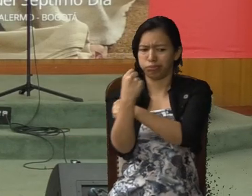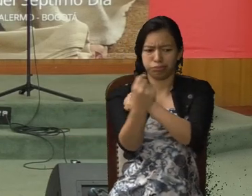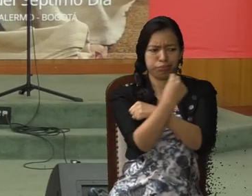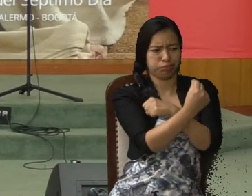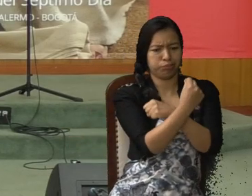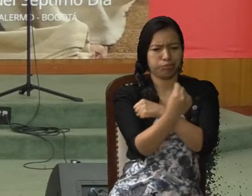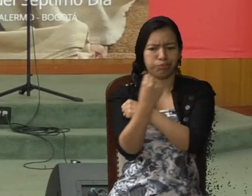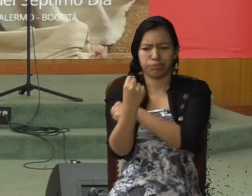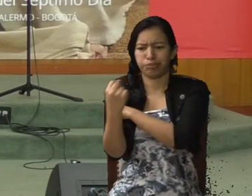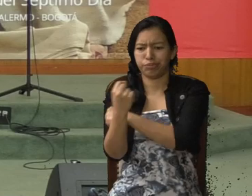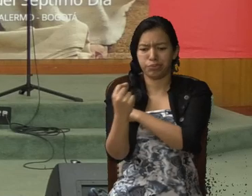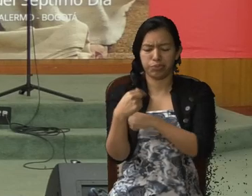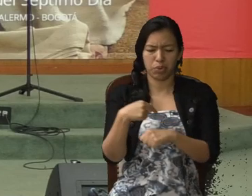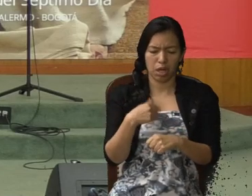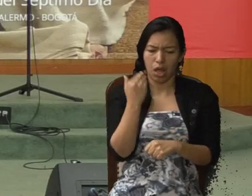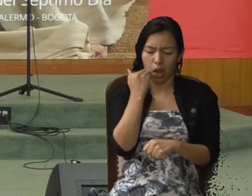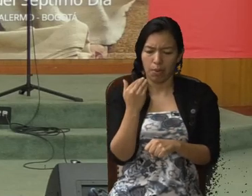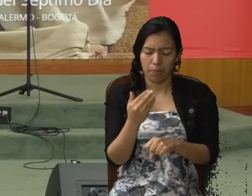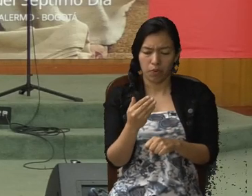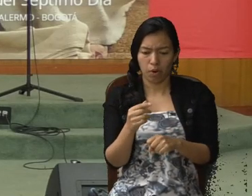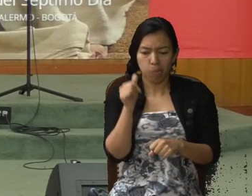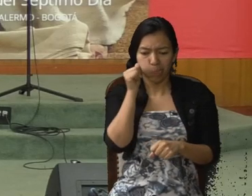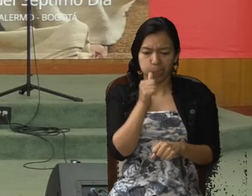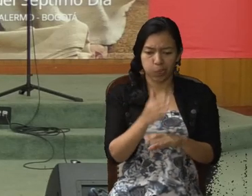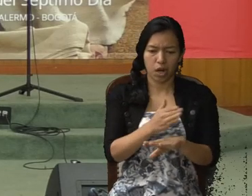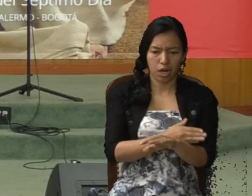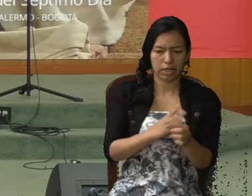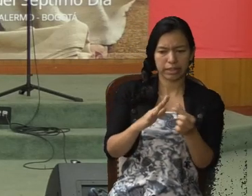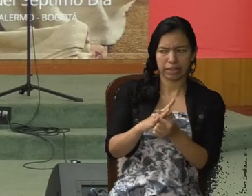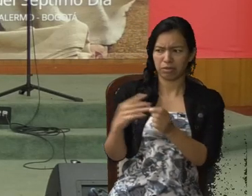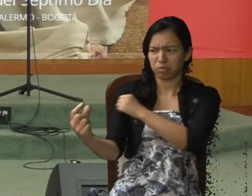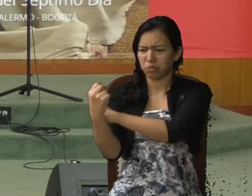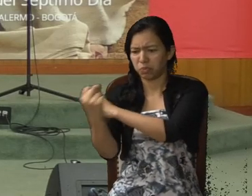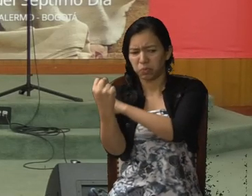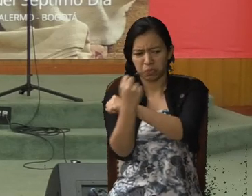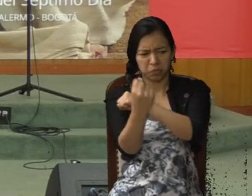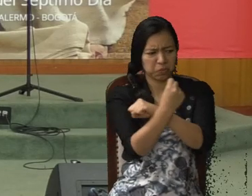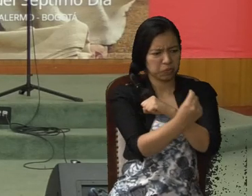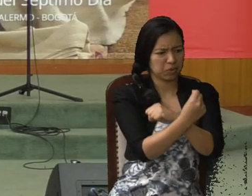sociedad completamente fuerte con todo ese tipo de temas y ese tipo